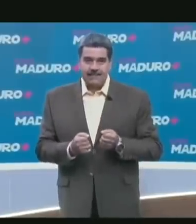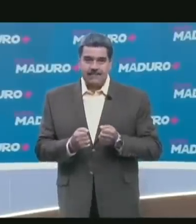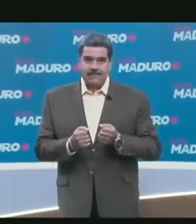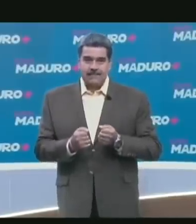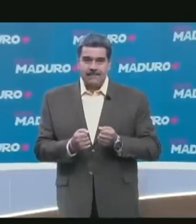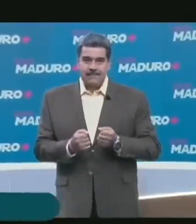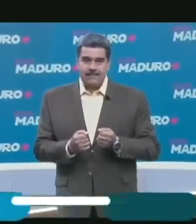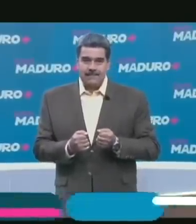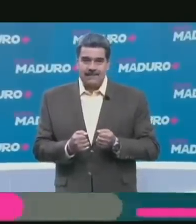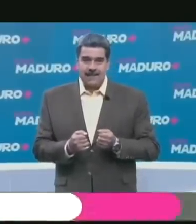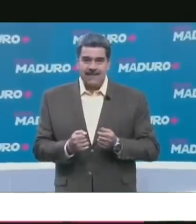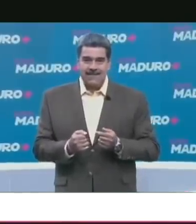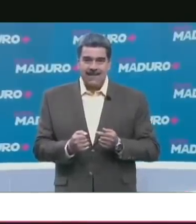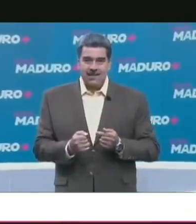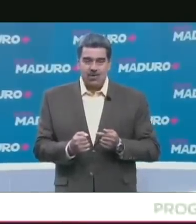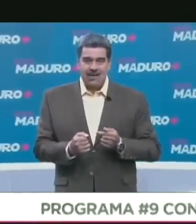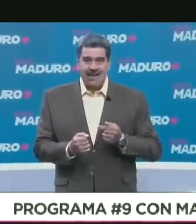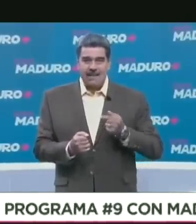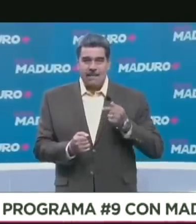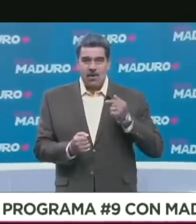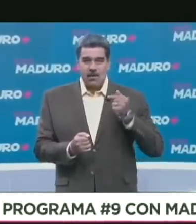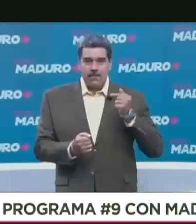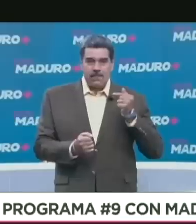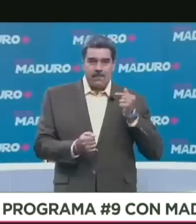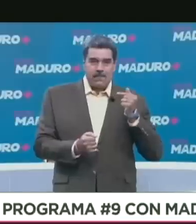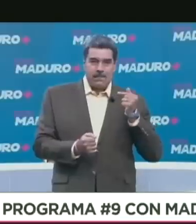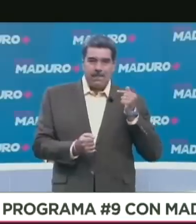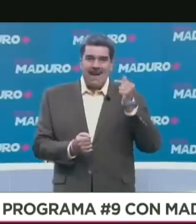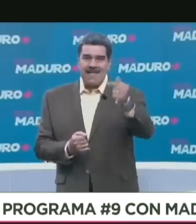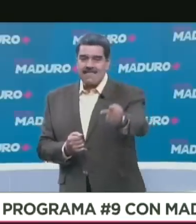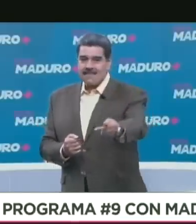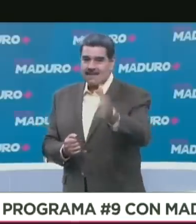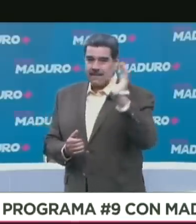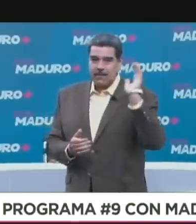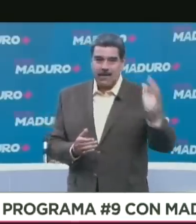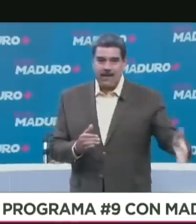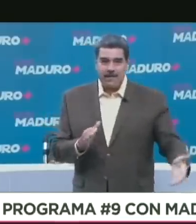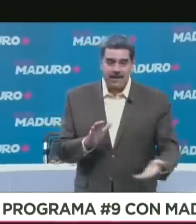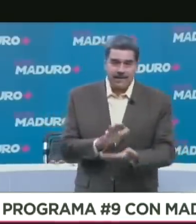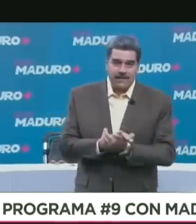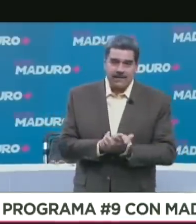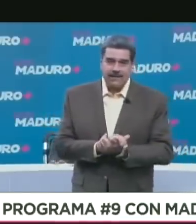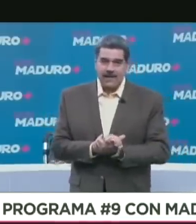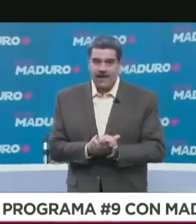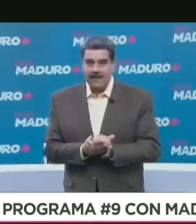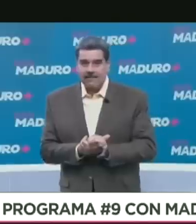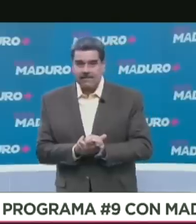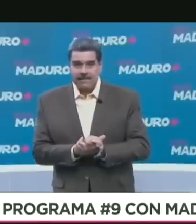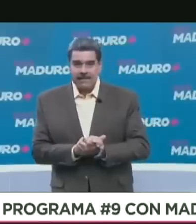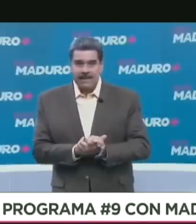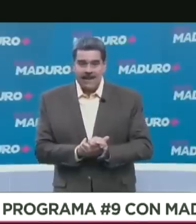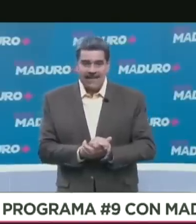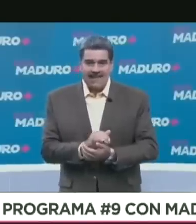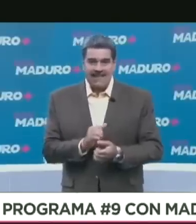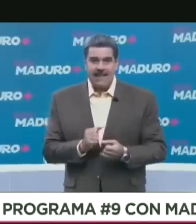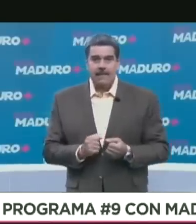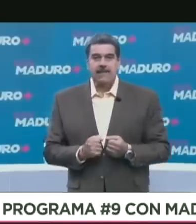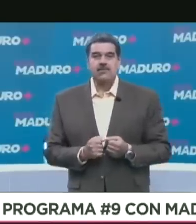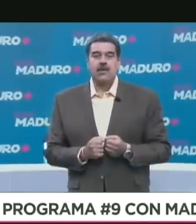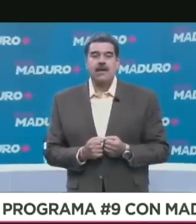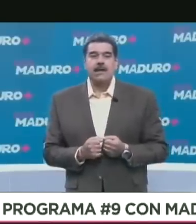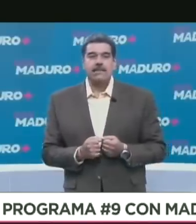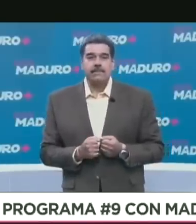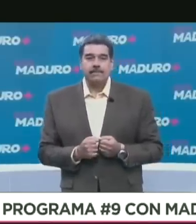identidad del venezolanismo pa'lante, se podría llamar. ¿Ah? La